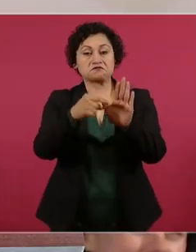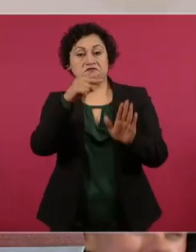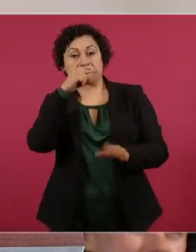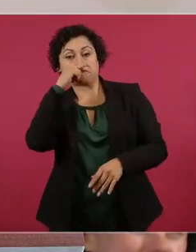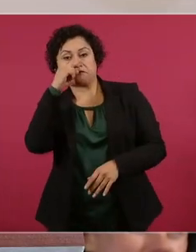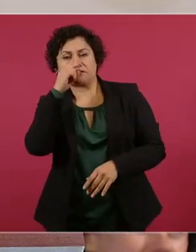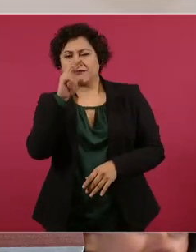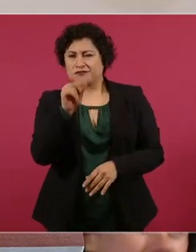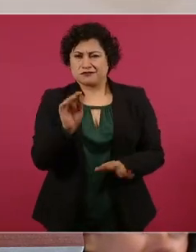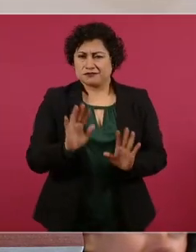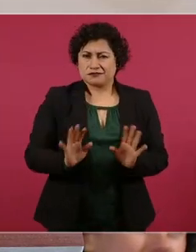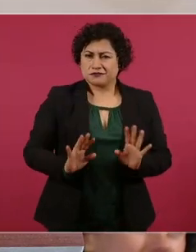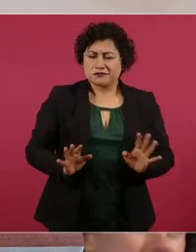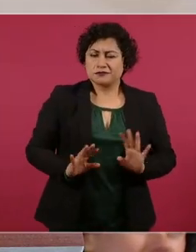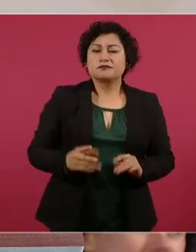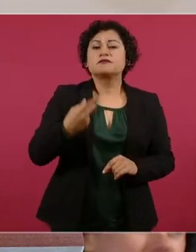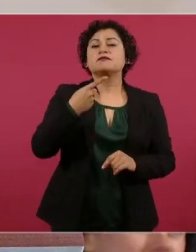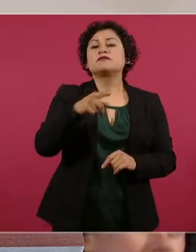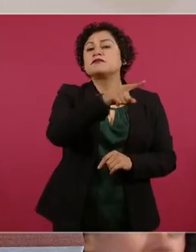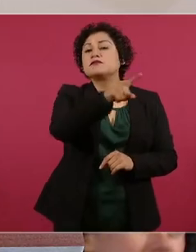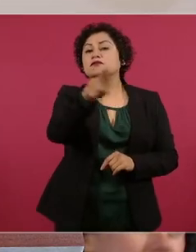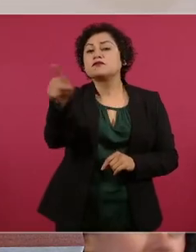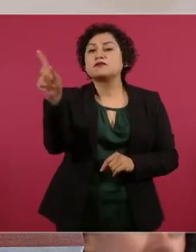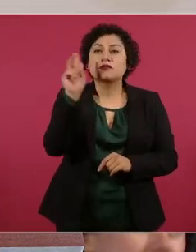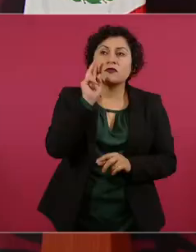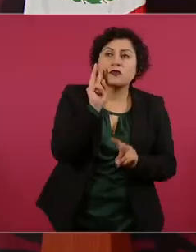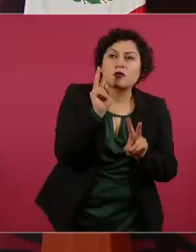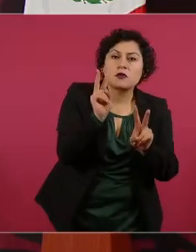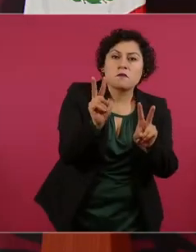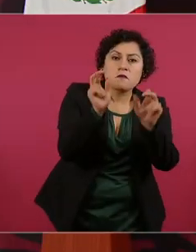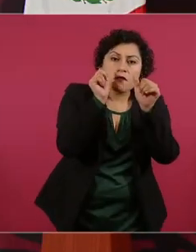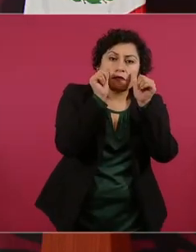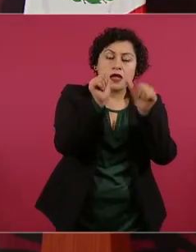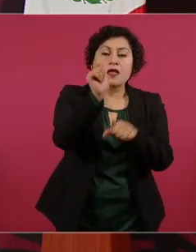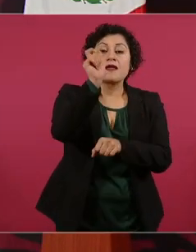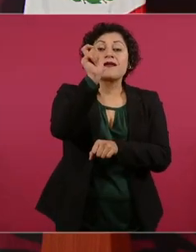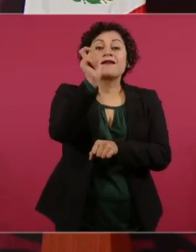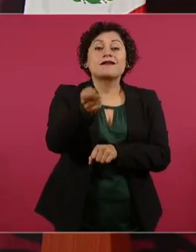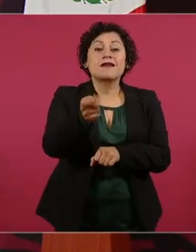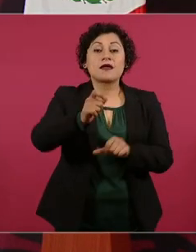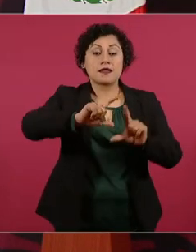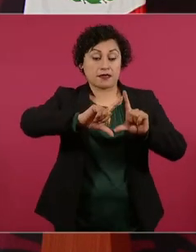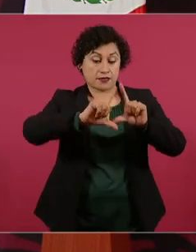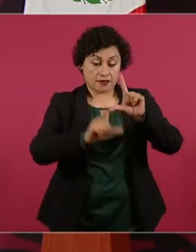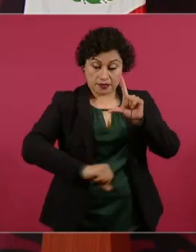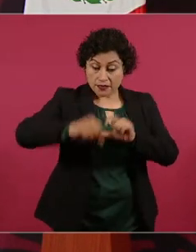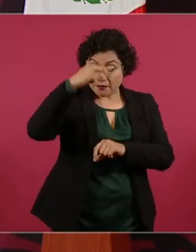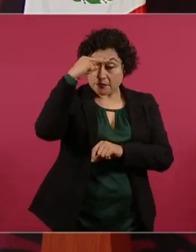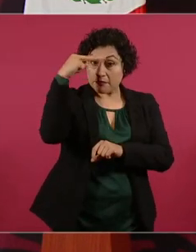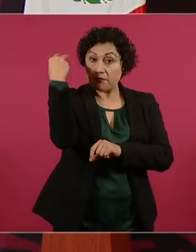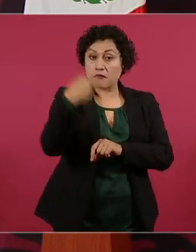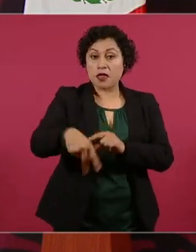pero es para que se vea que nuestra economía está muy fuerte,